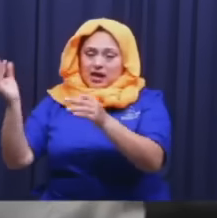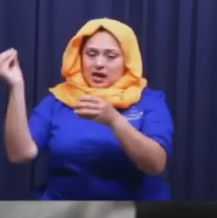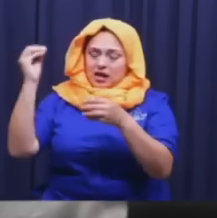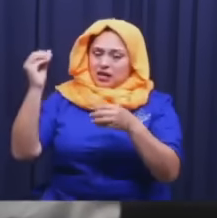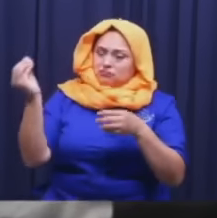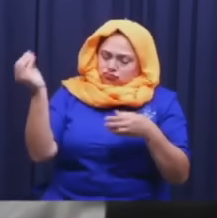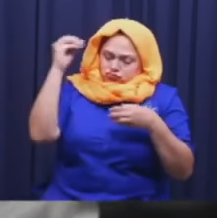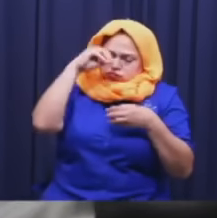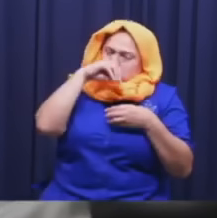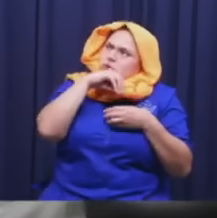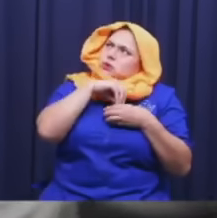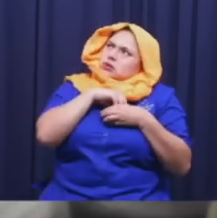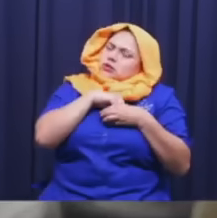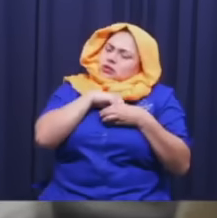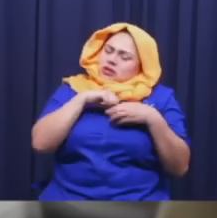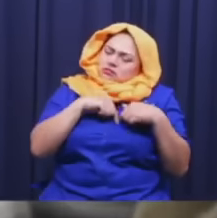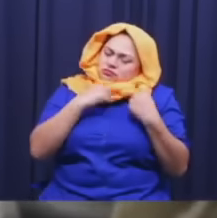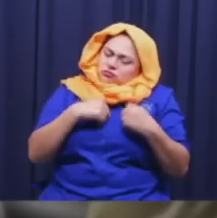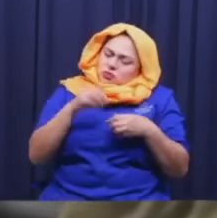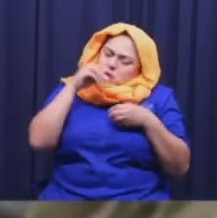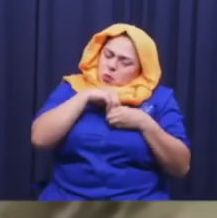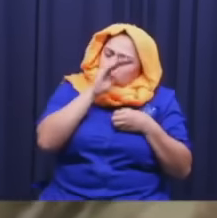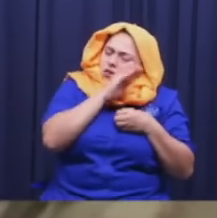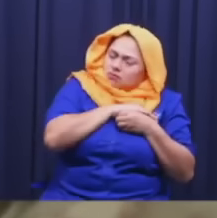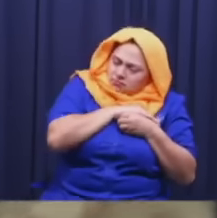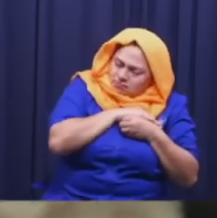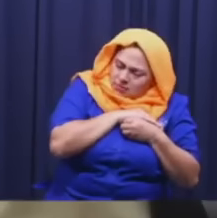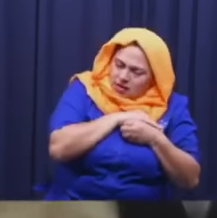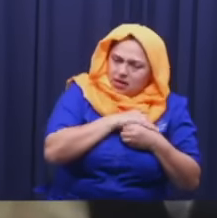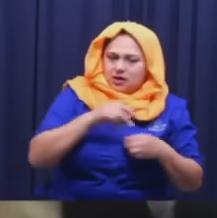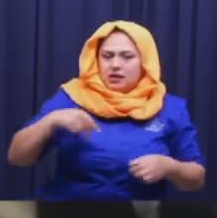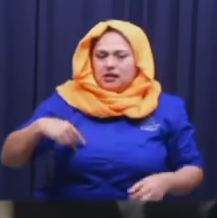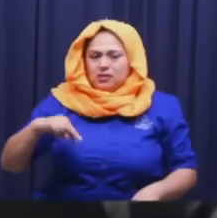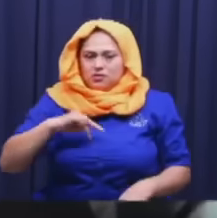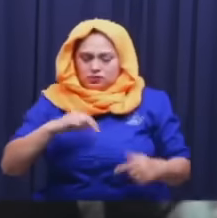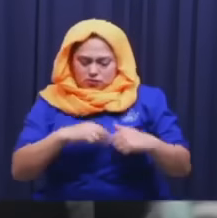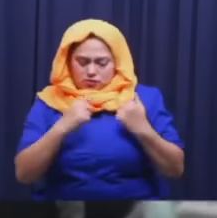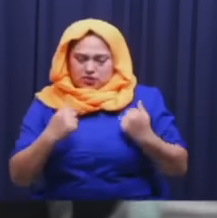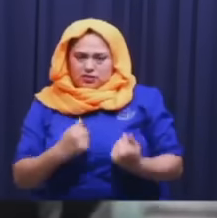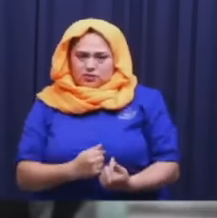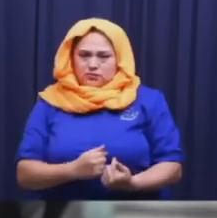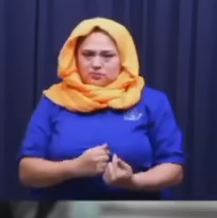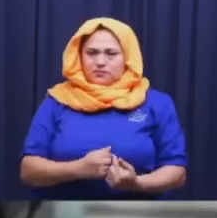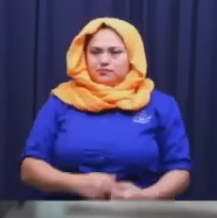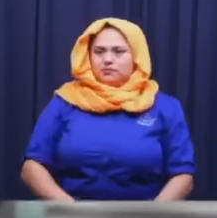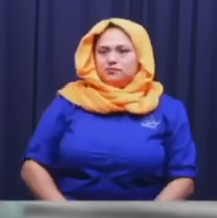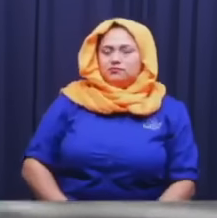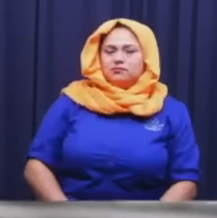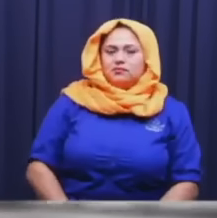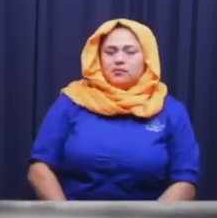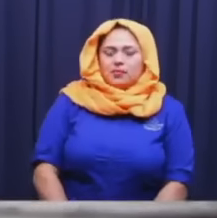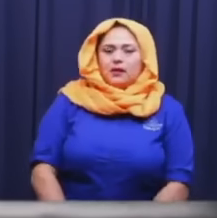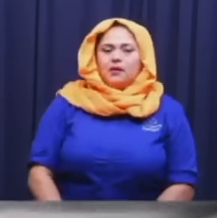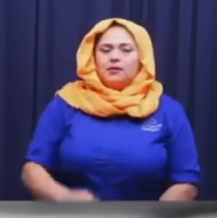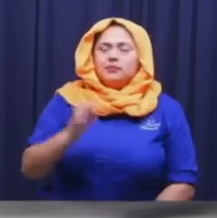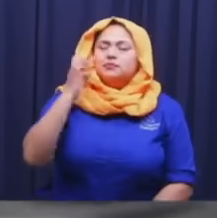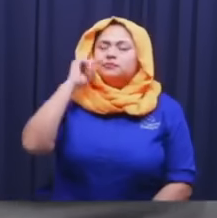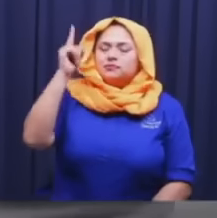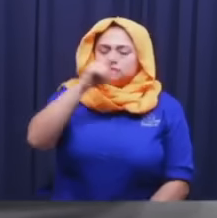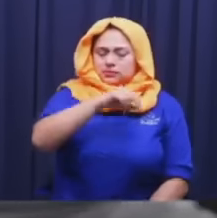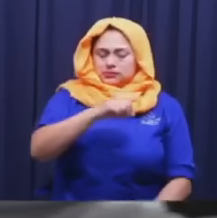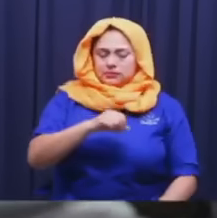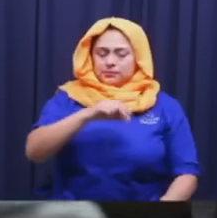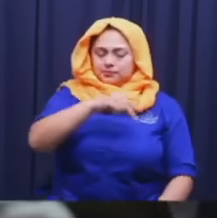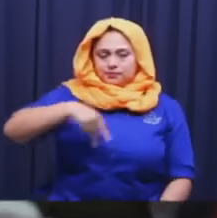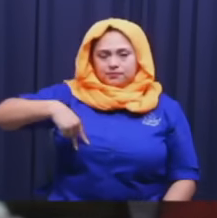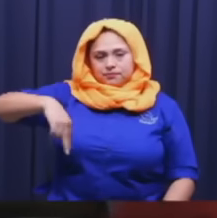Señor, sean clavados esos clavos en nuestro corazón, esos aguijones de los sabios, Padre Santo, en